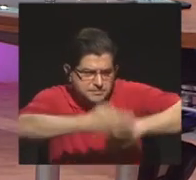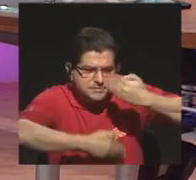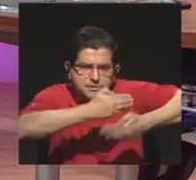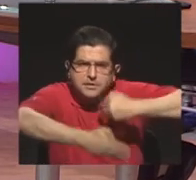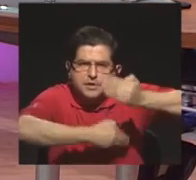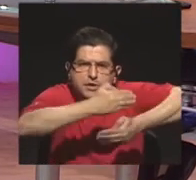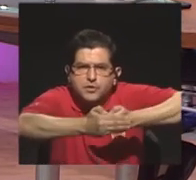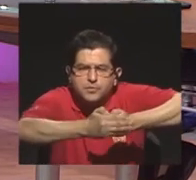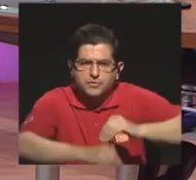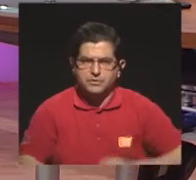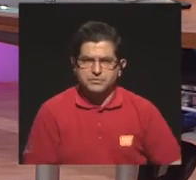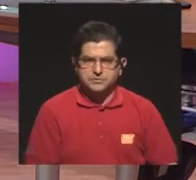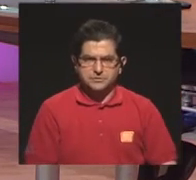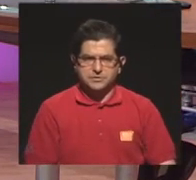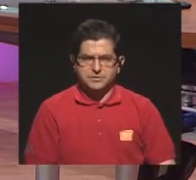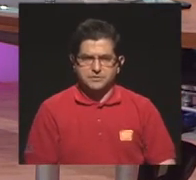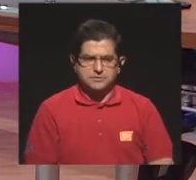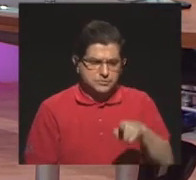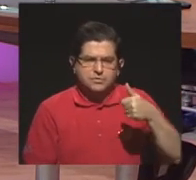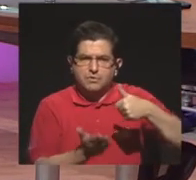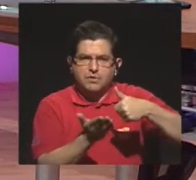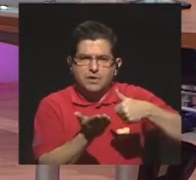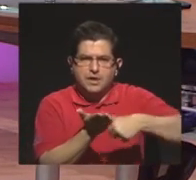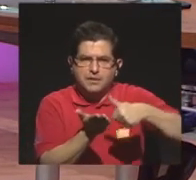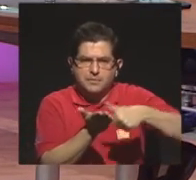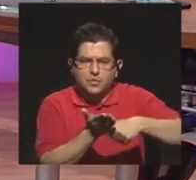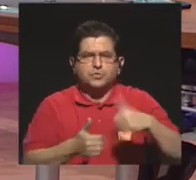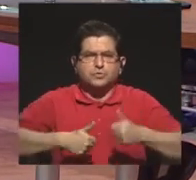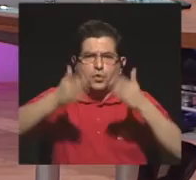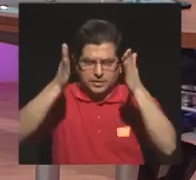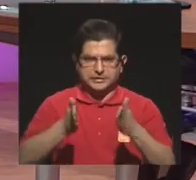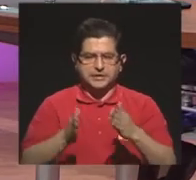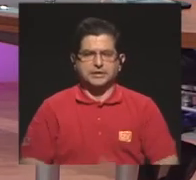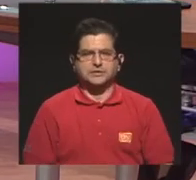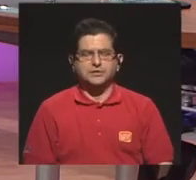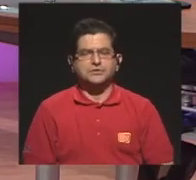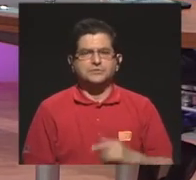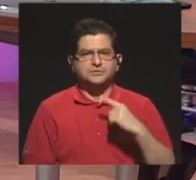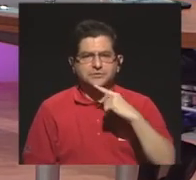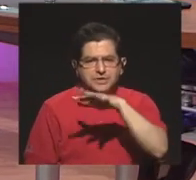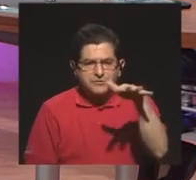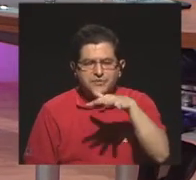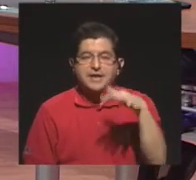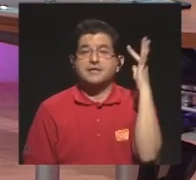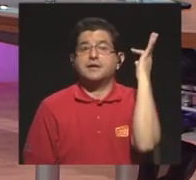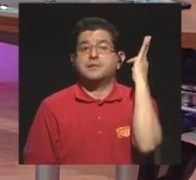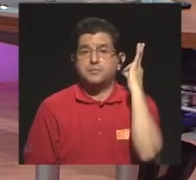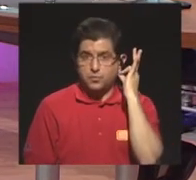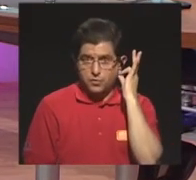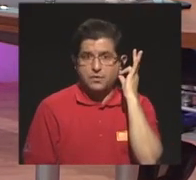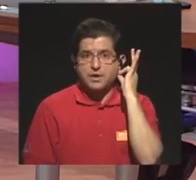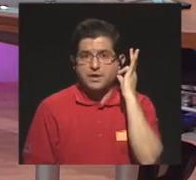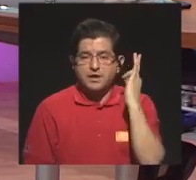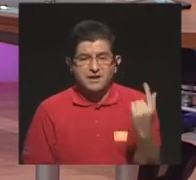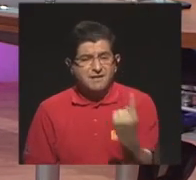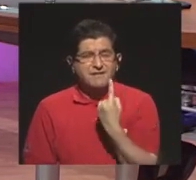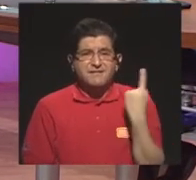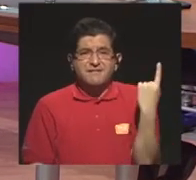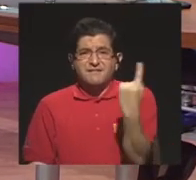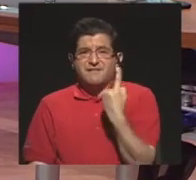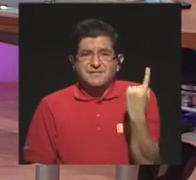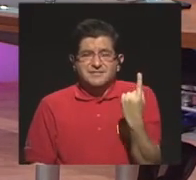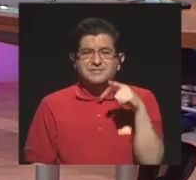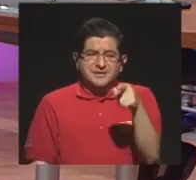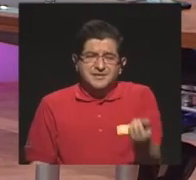procesos en las candidaturas. Digo, una realidad de por qué las mujeres siempre